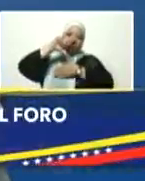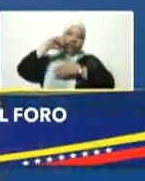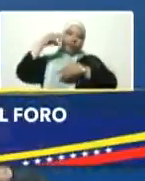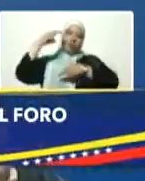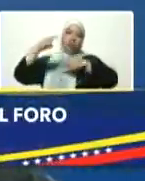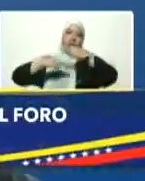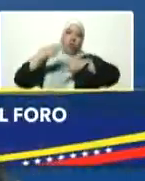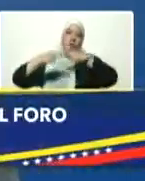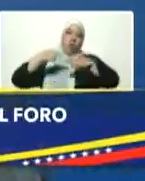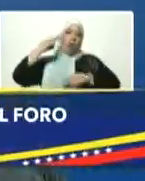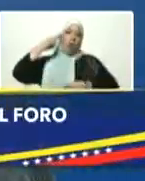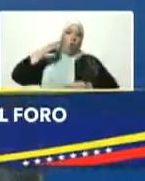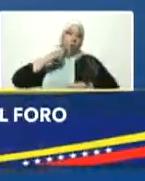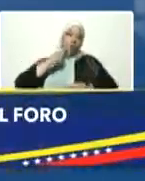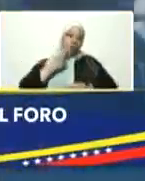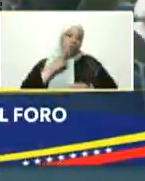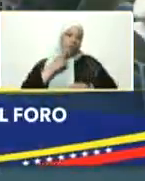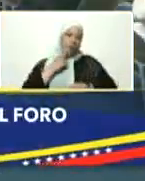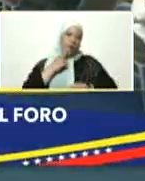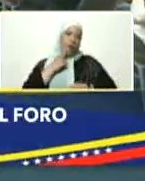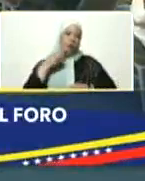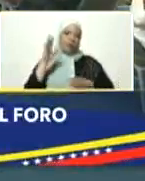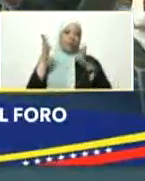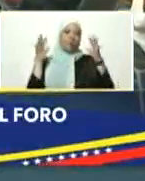por América Latina. Gracias.